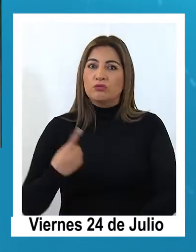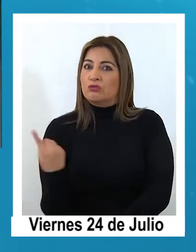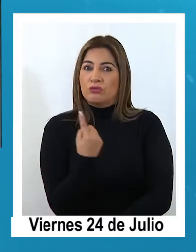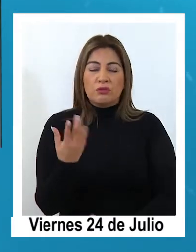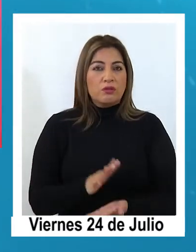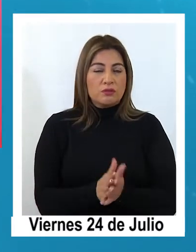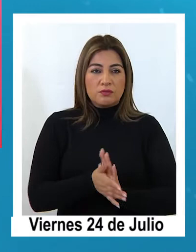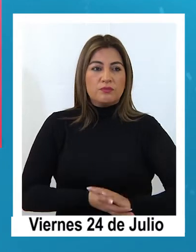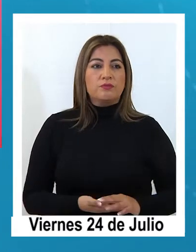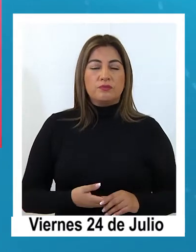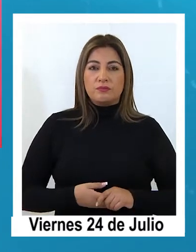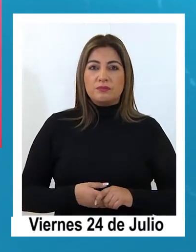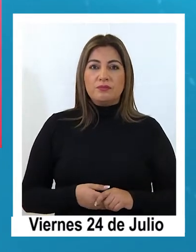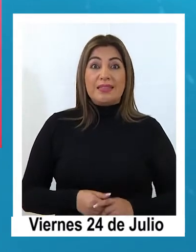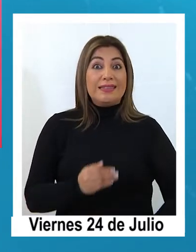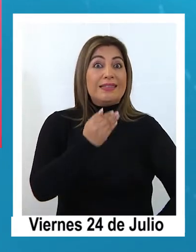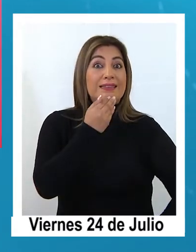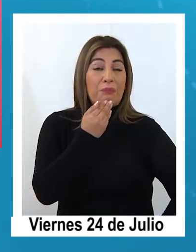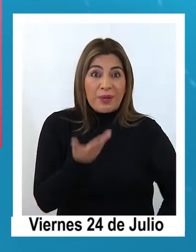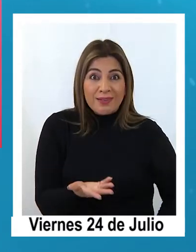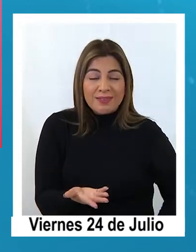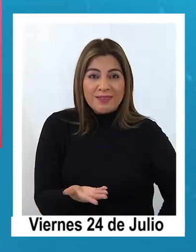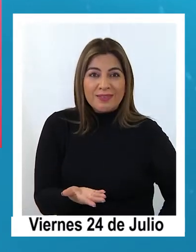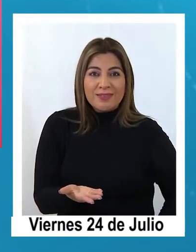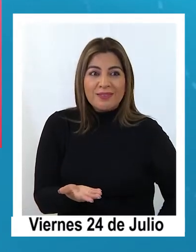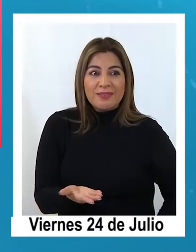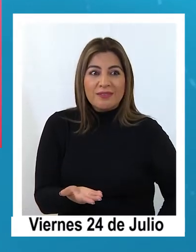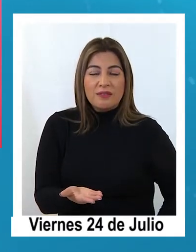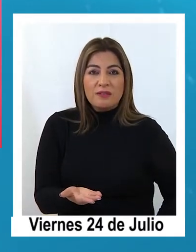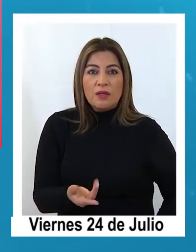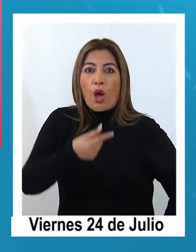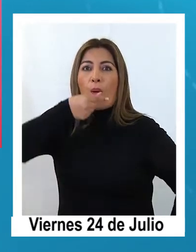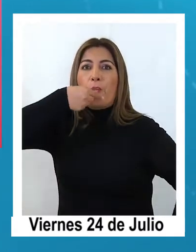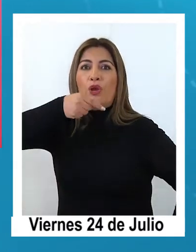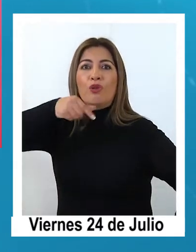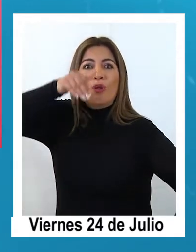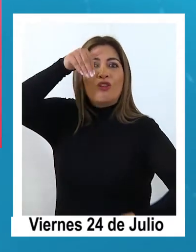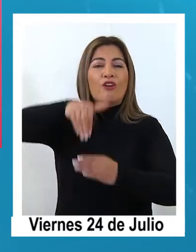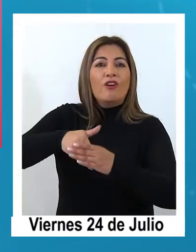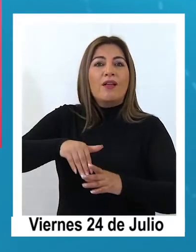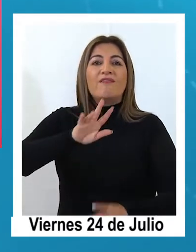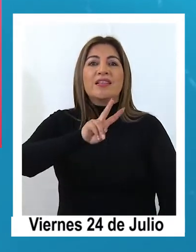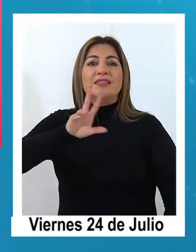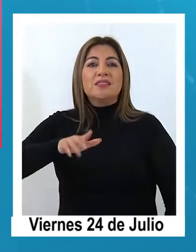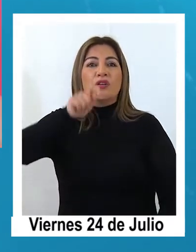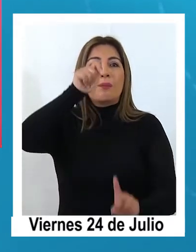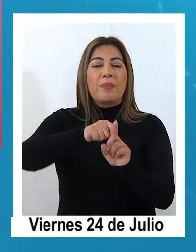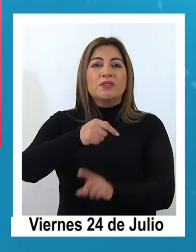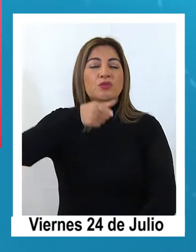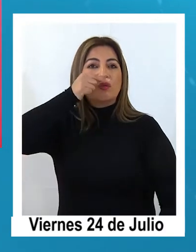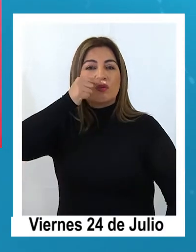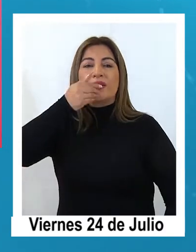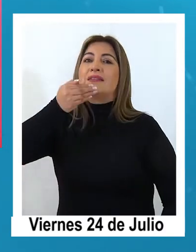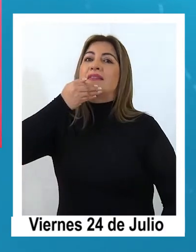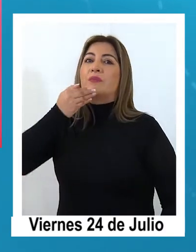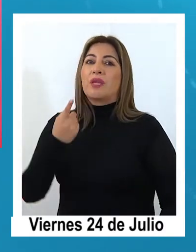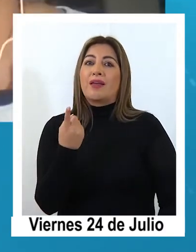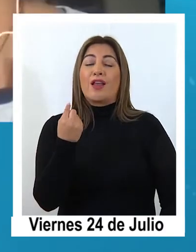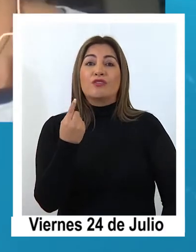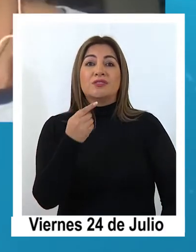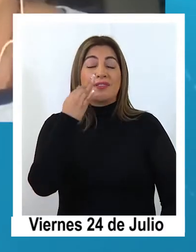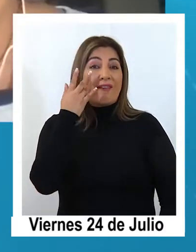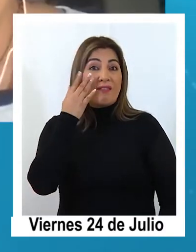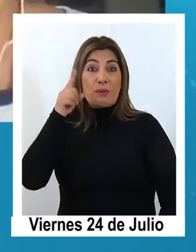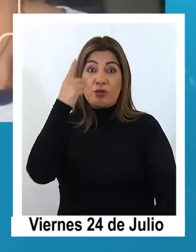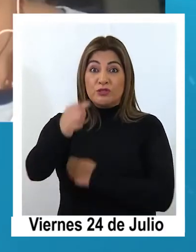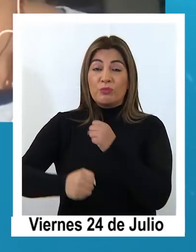automáticamente. Ya encima, encima, es el plebiscito del 25 de octubre y tenemos elecciones también el 11 de